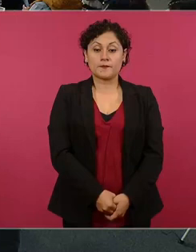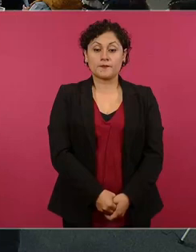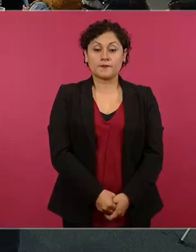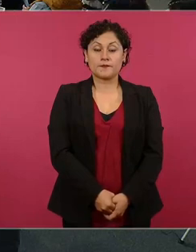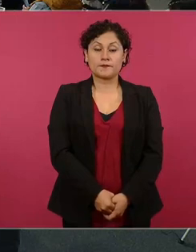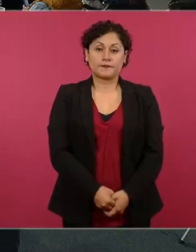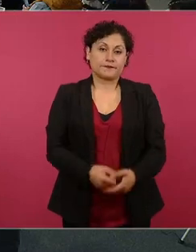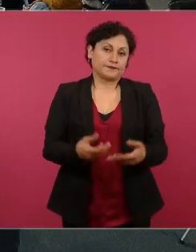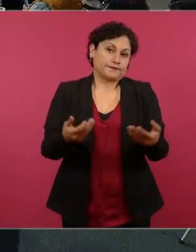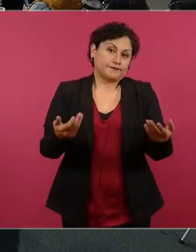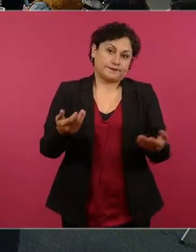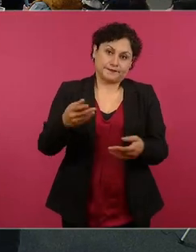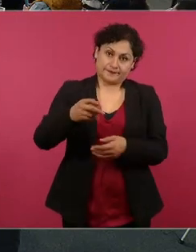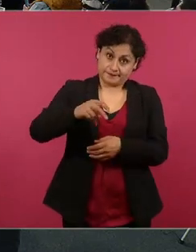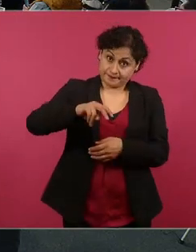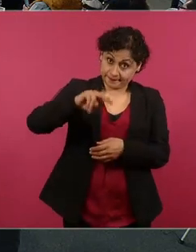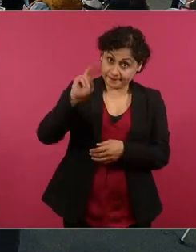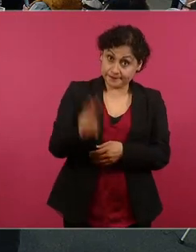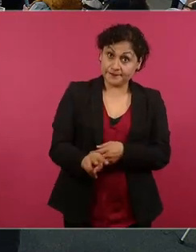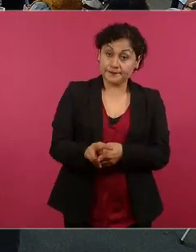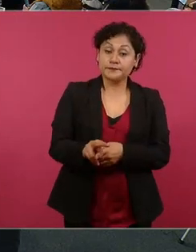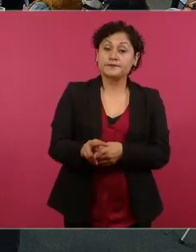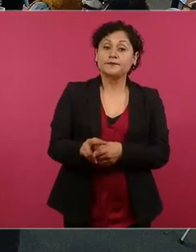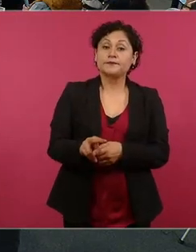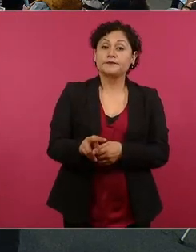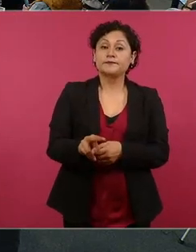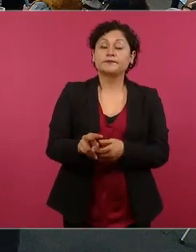La verdad es que